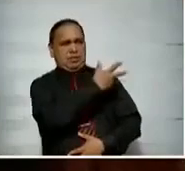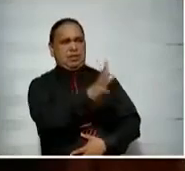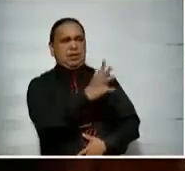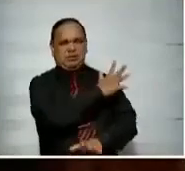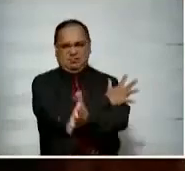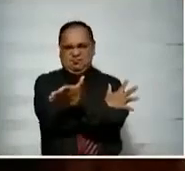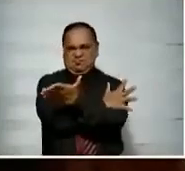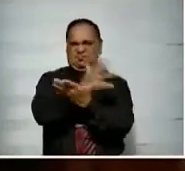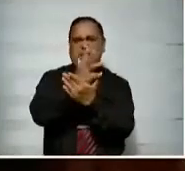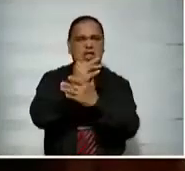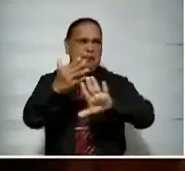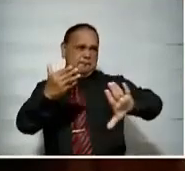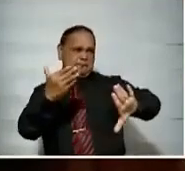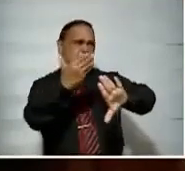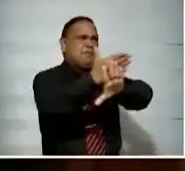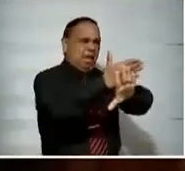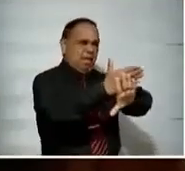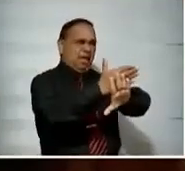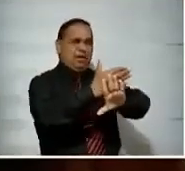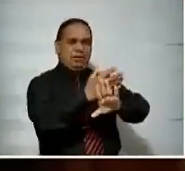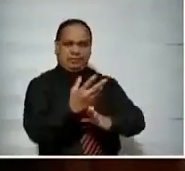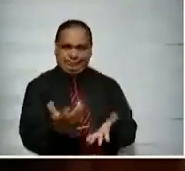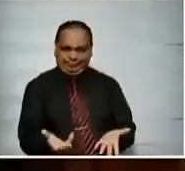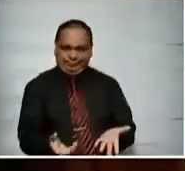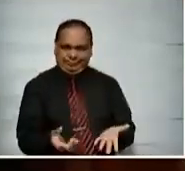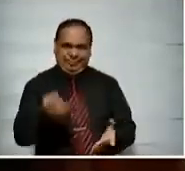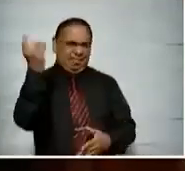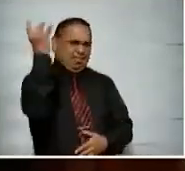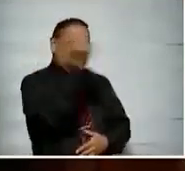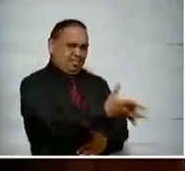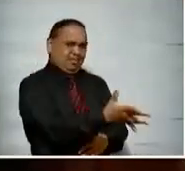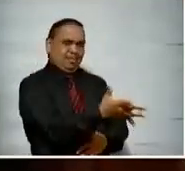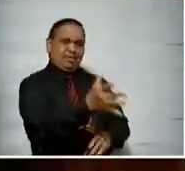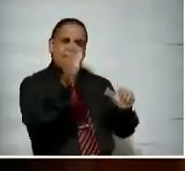pues toma tu champotón, ¿no? Y ahí vamos. Muy bien, ahora pues seguimos. Pues